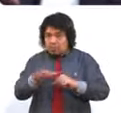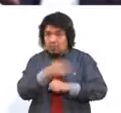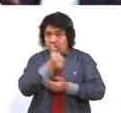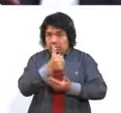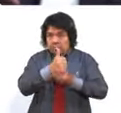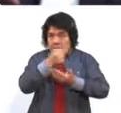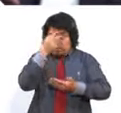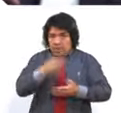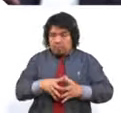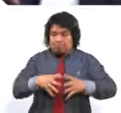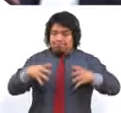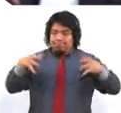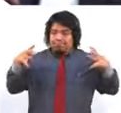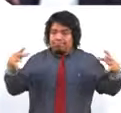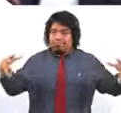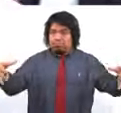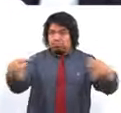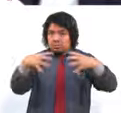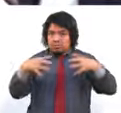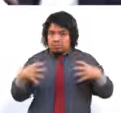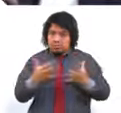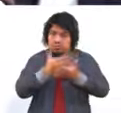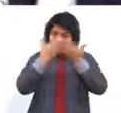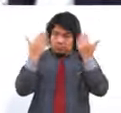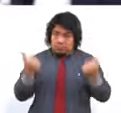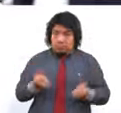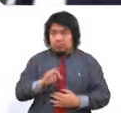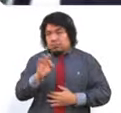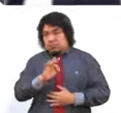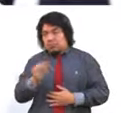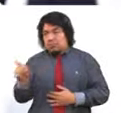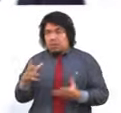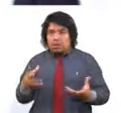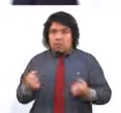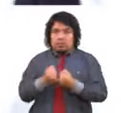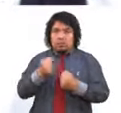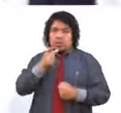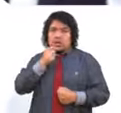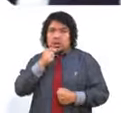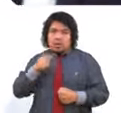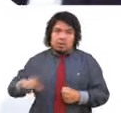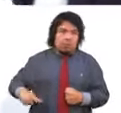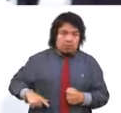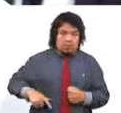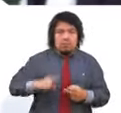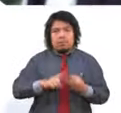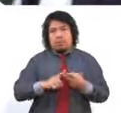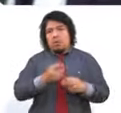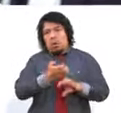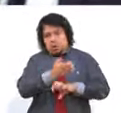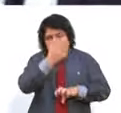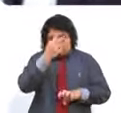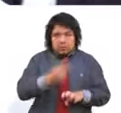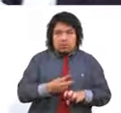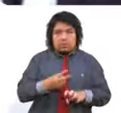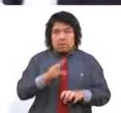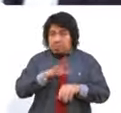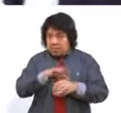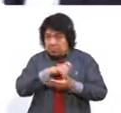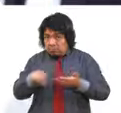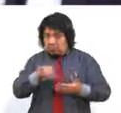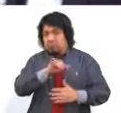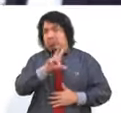grande y el Valle de México también, seguramente pues colaboran también con la Policía Metropolitana, el Estado de México también. Es preguntarles de inicio esto